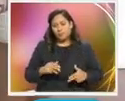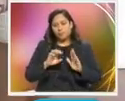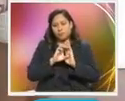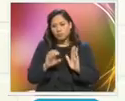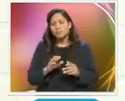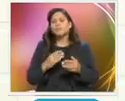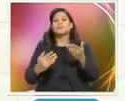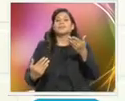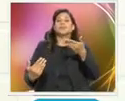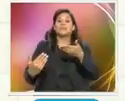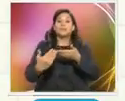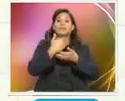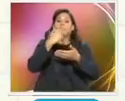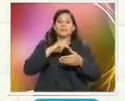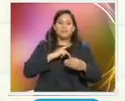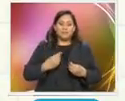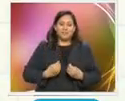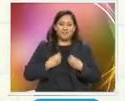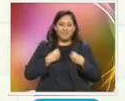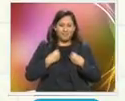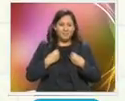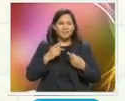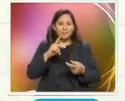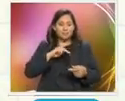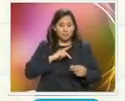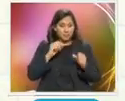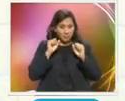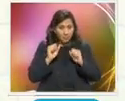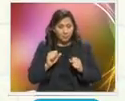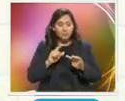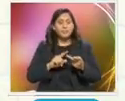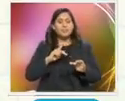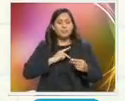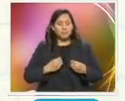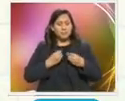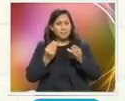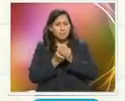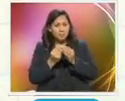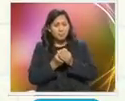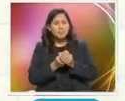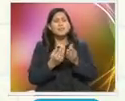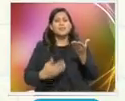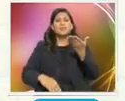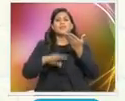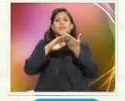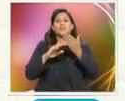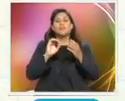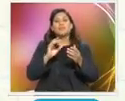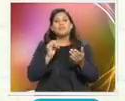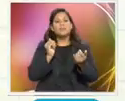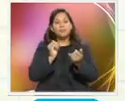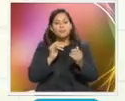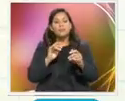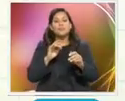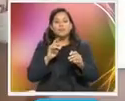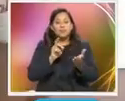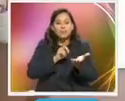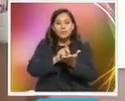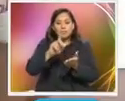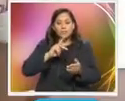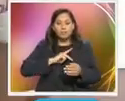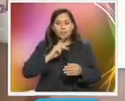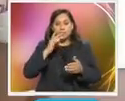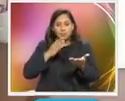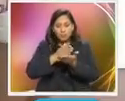la invasión de la privacidad, de tu seguridad y del acceso que tienes a la cultura digital. ¿Me explico?